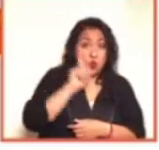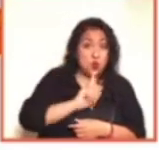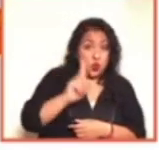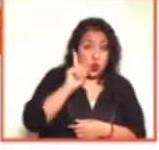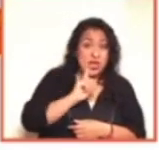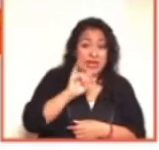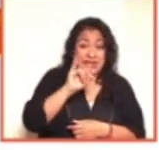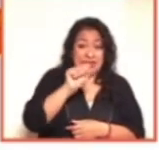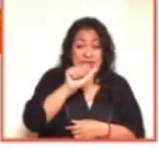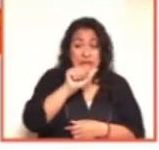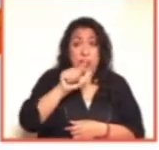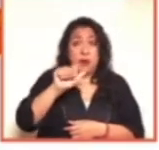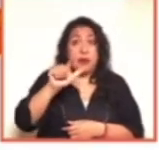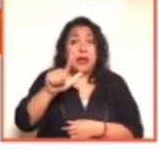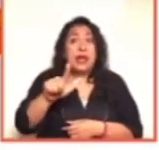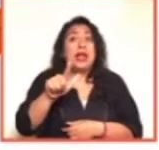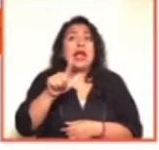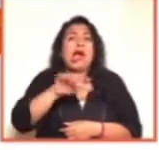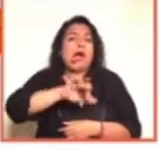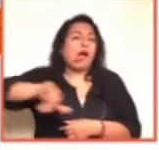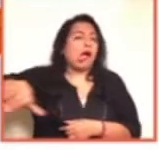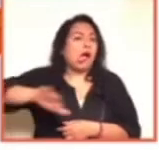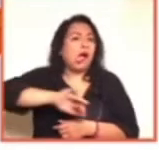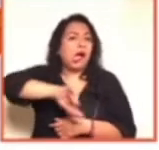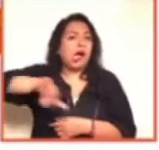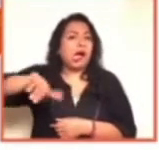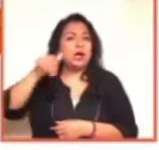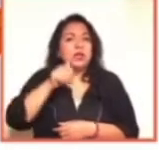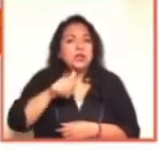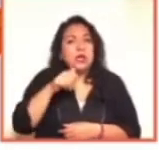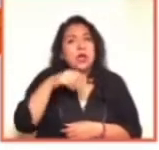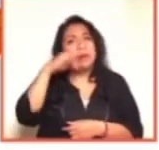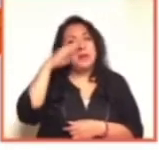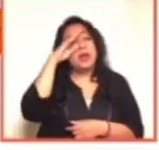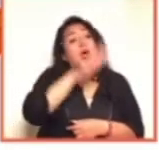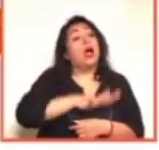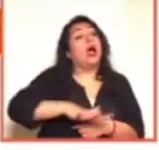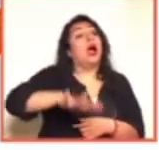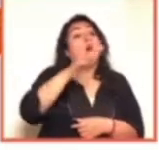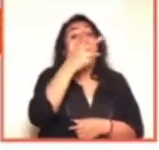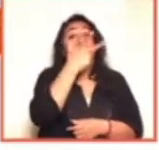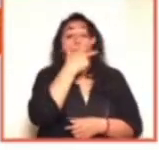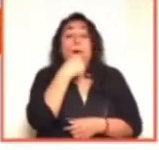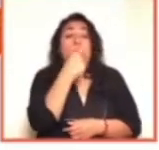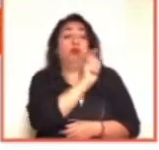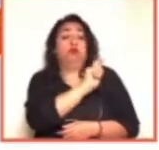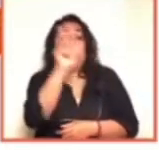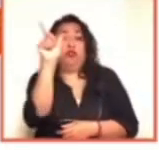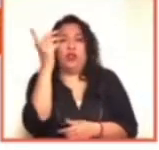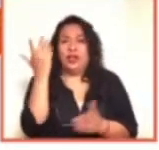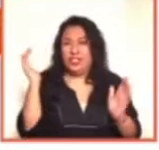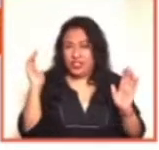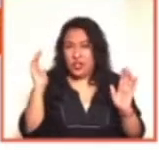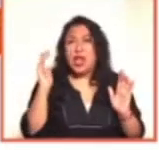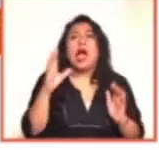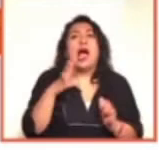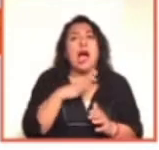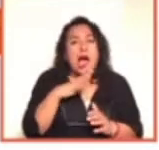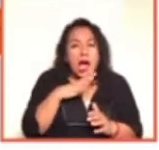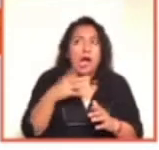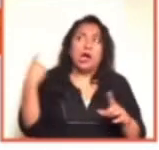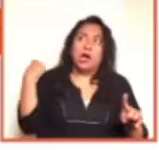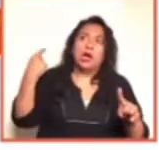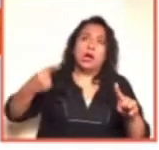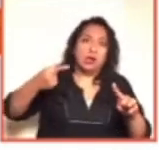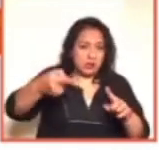también hecha siempre a un ladito, ¿no? Siempre pensamos en los grandes autores y bueno, pues también ahí hubo y seguirá habiendo